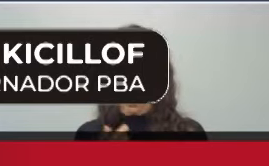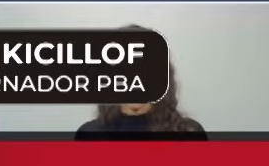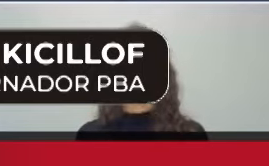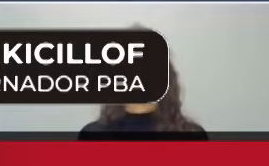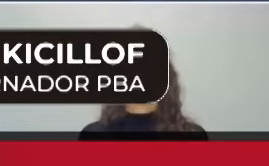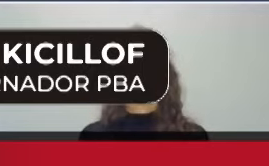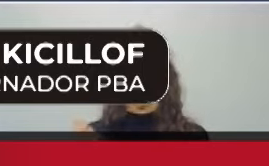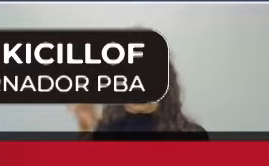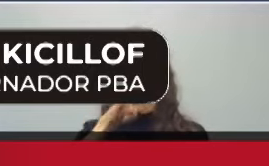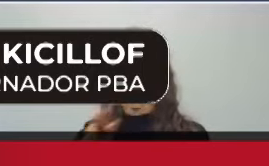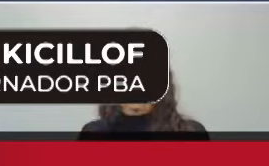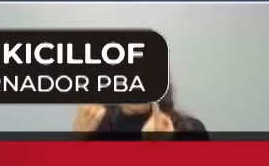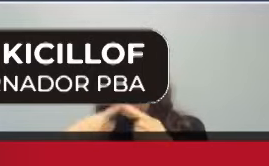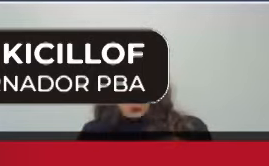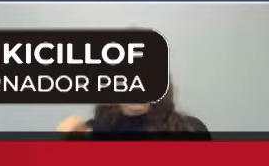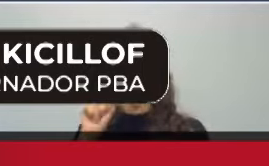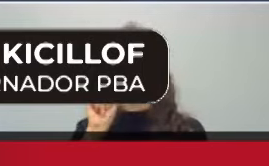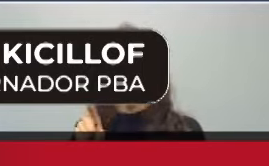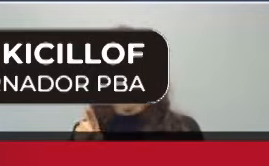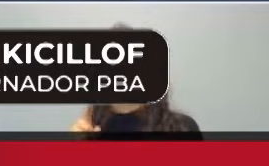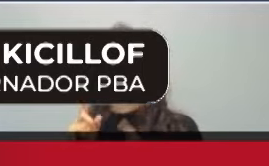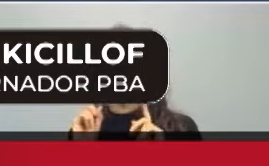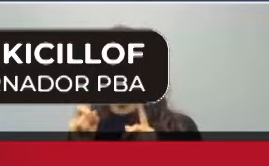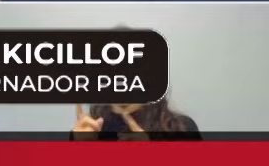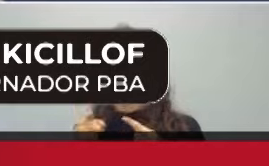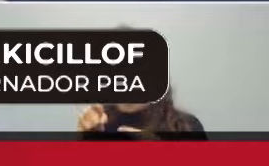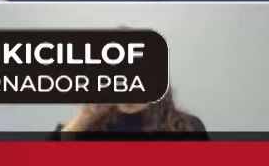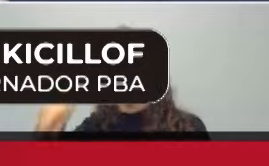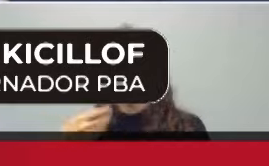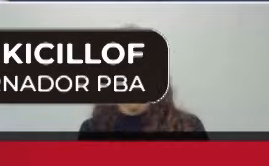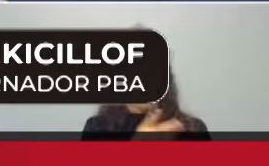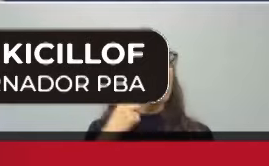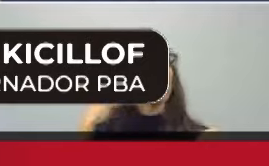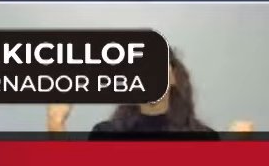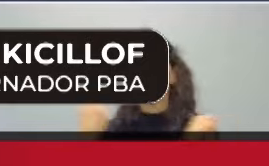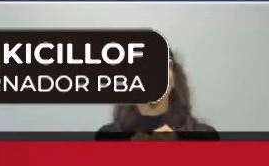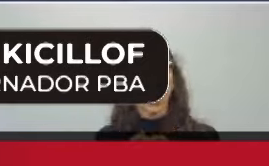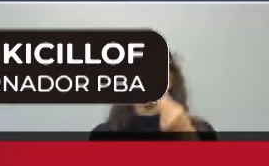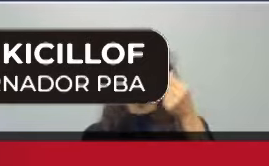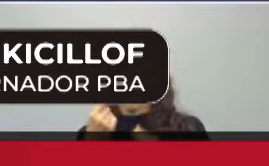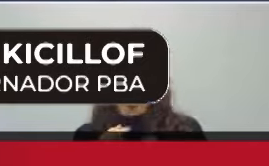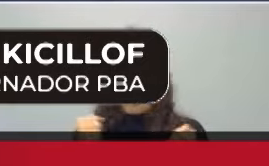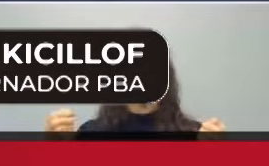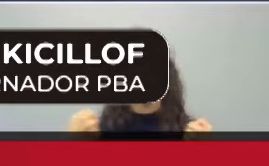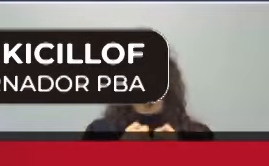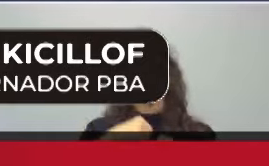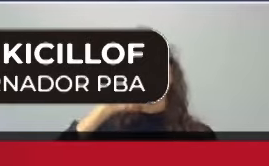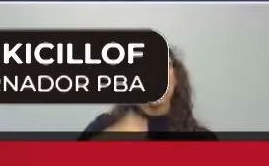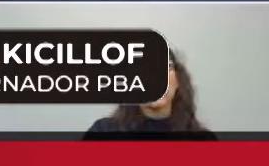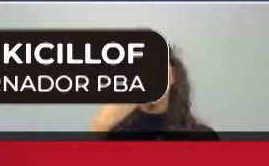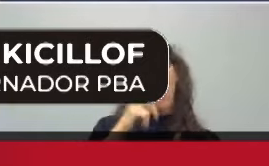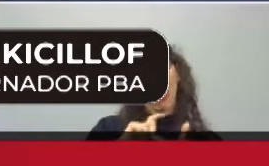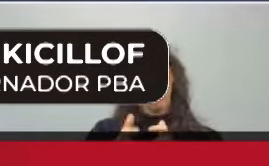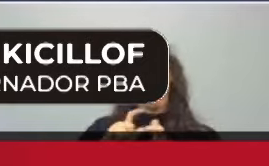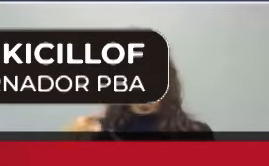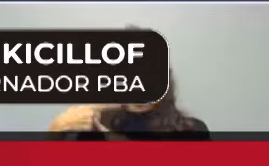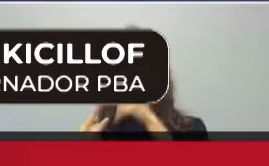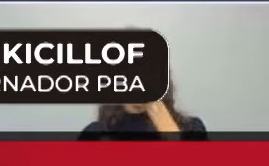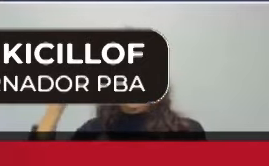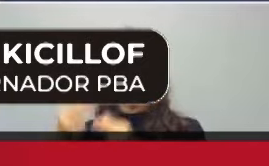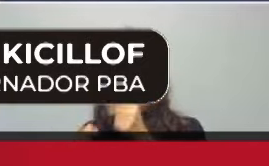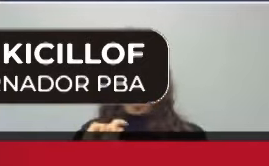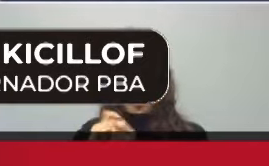Los recursos de ANSES forman parte de los pactos fiscales que se han firmado, que se han ratificado presupuestariamente y que tienen que ver con